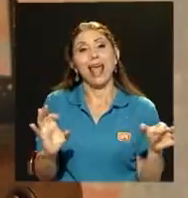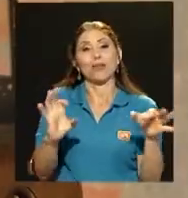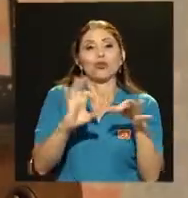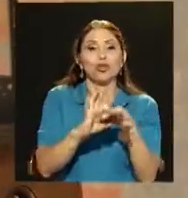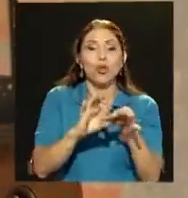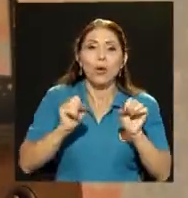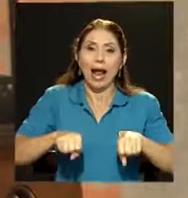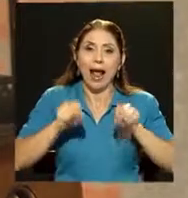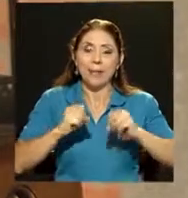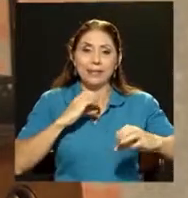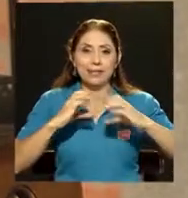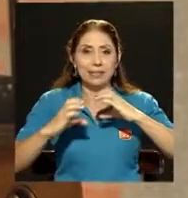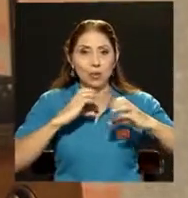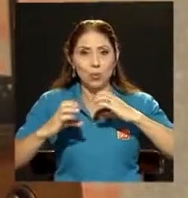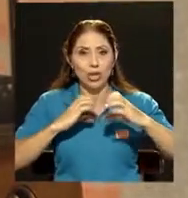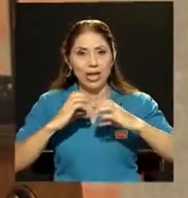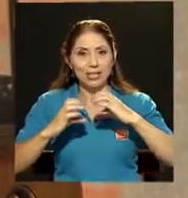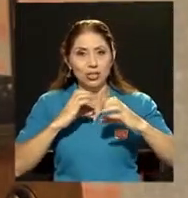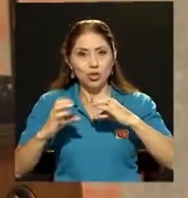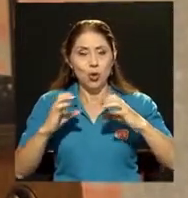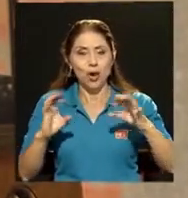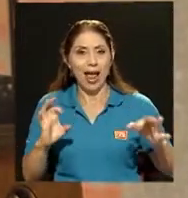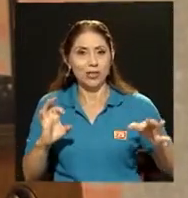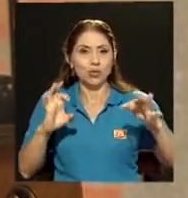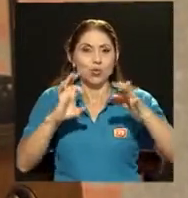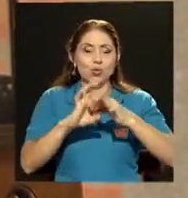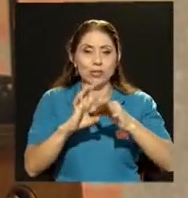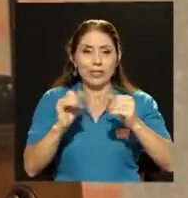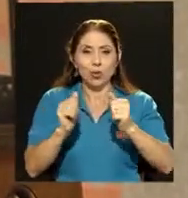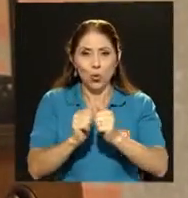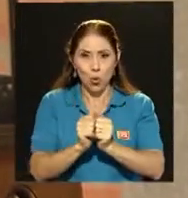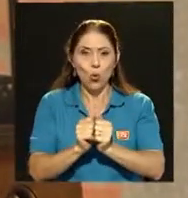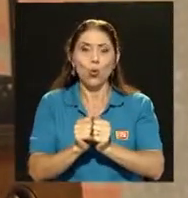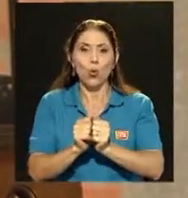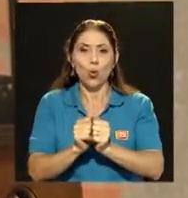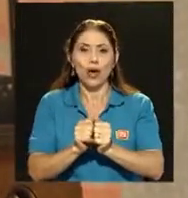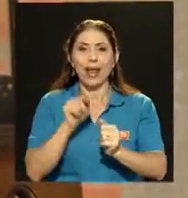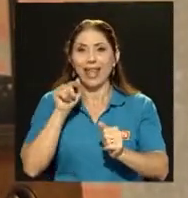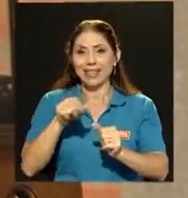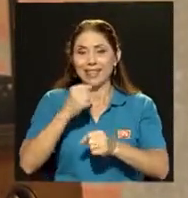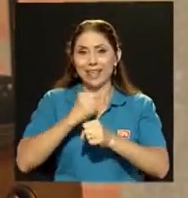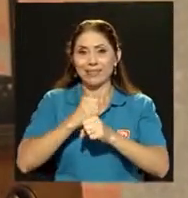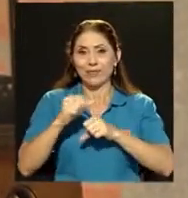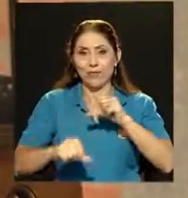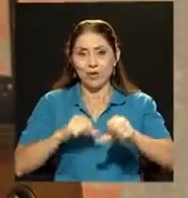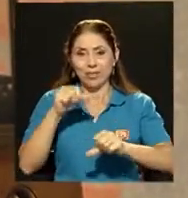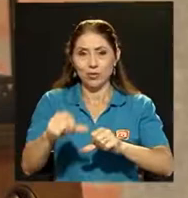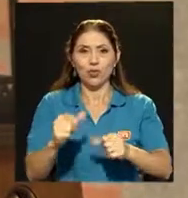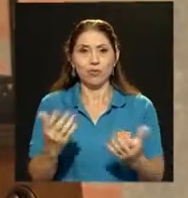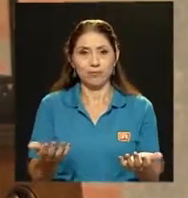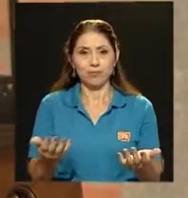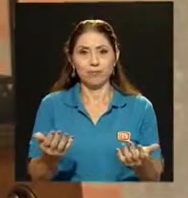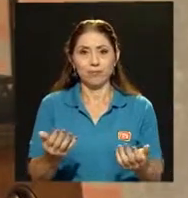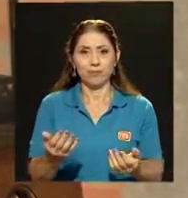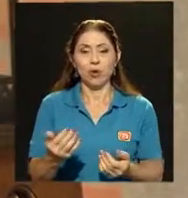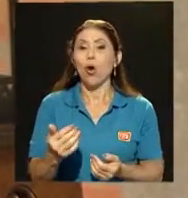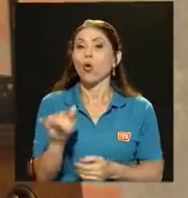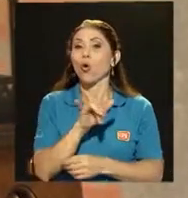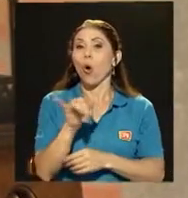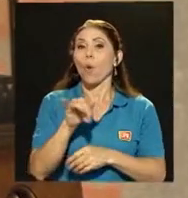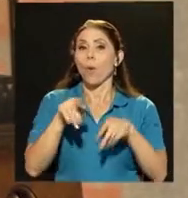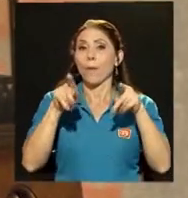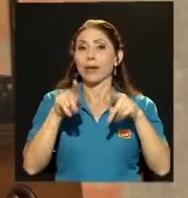de comunicación asociada con ese esfuerzo. Como ciudadano de este